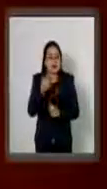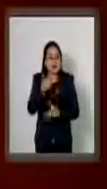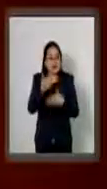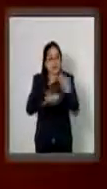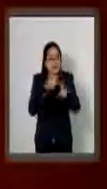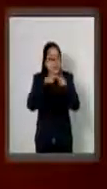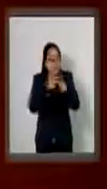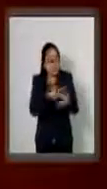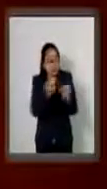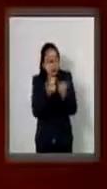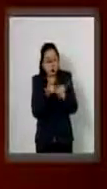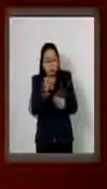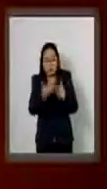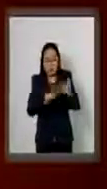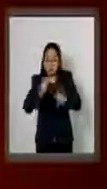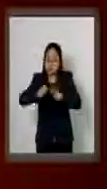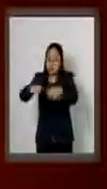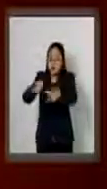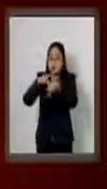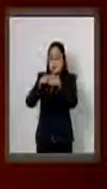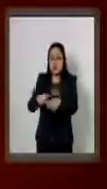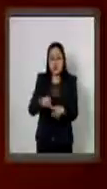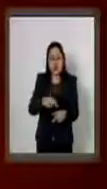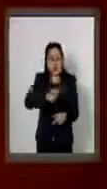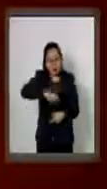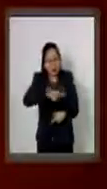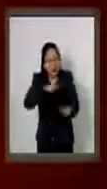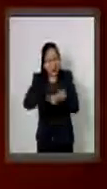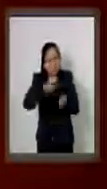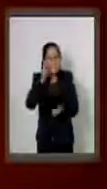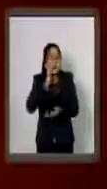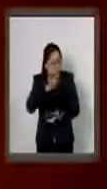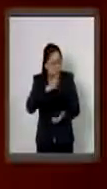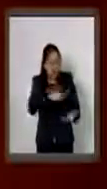las evidencias nos gritan que no funciona.